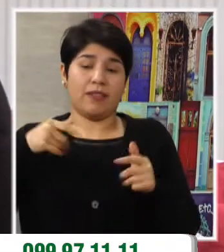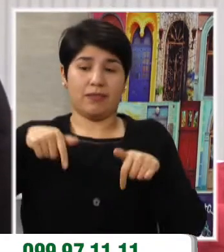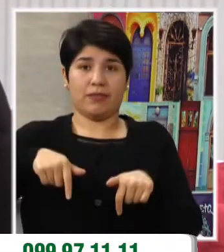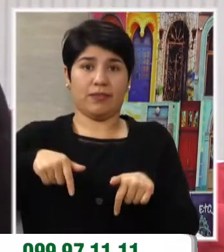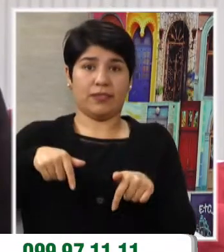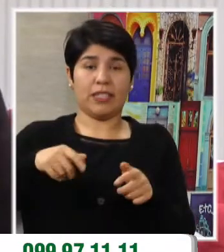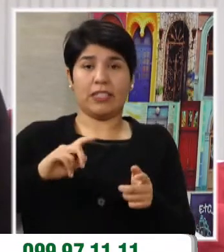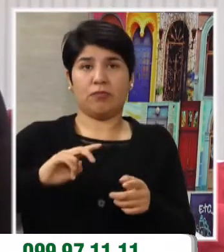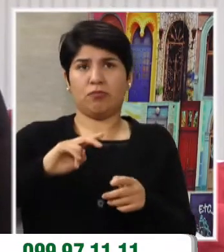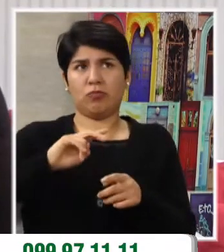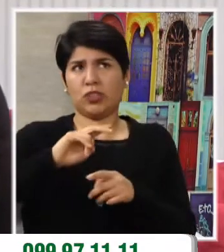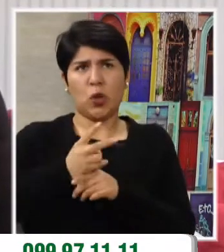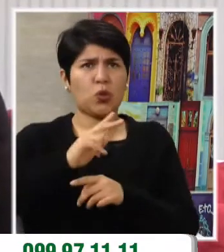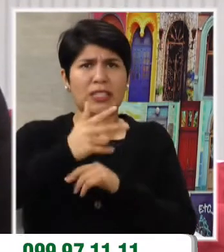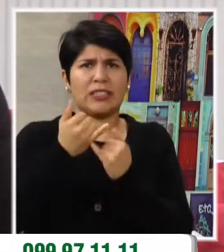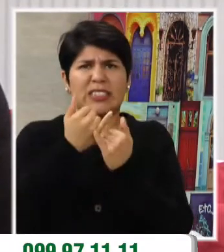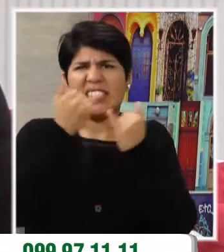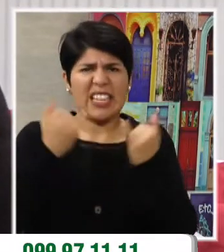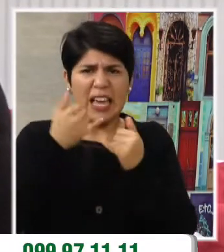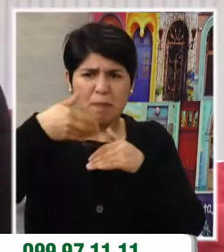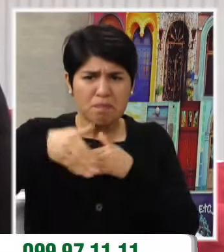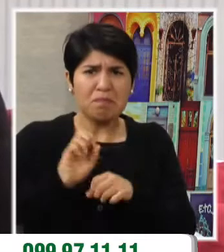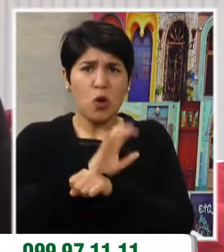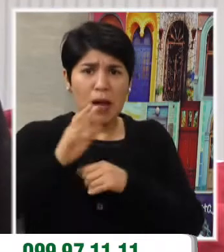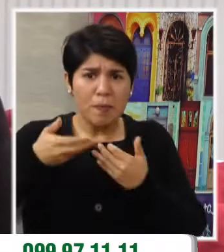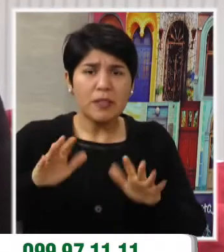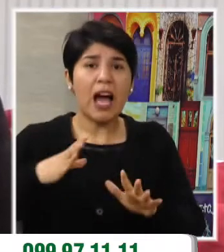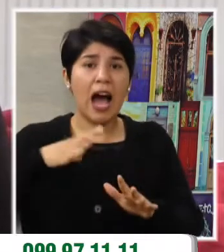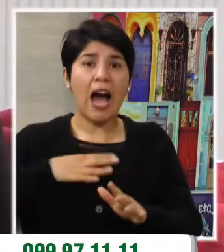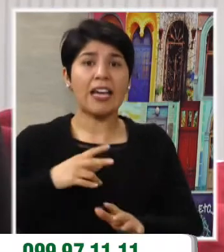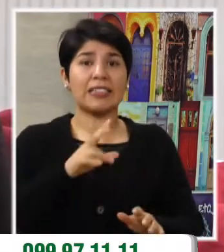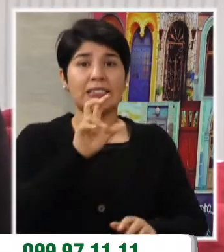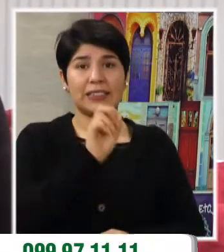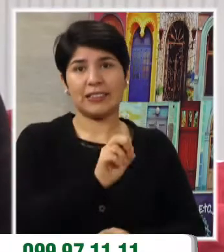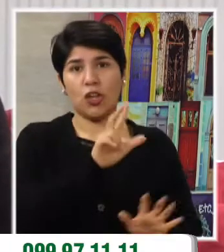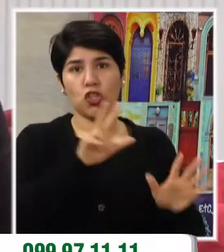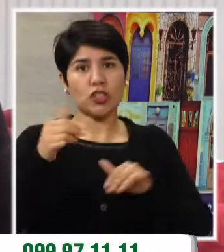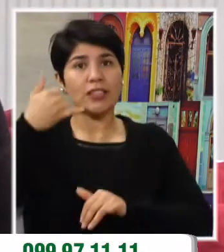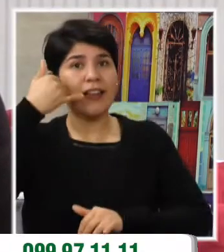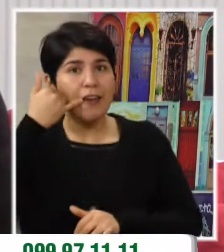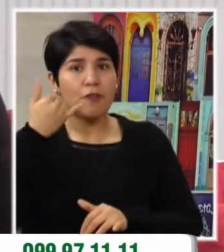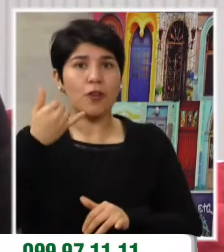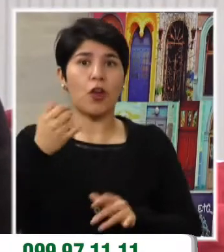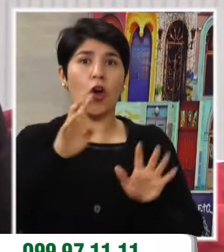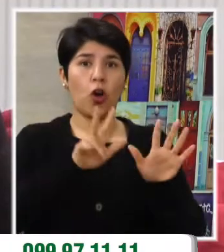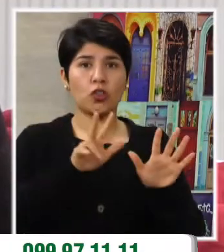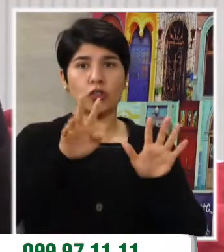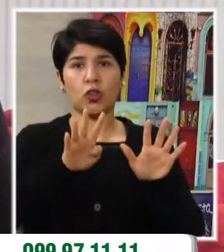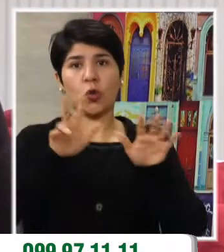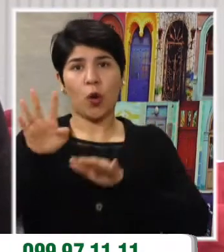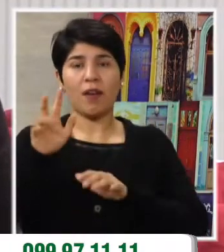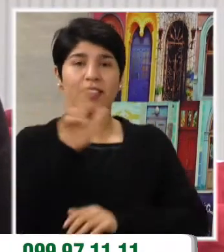desde el segundo tercer día de la pandemia 10 889 33 que funciona incluso hasta los días domingos